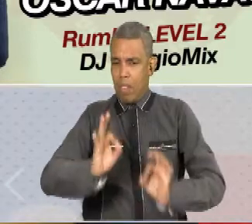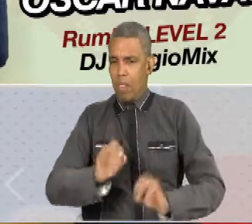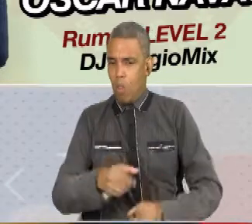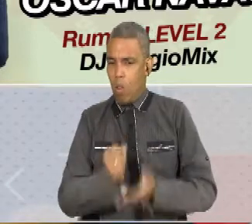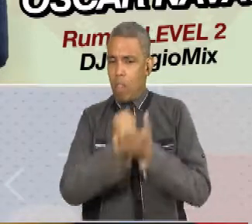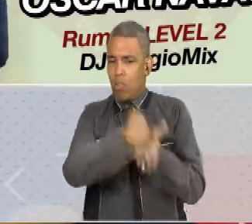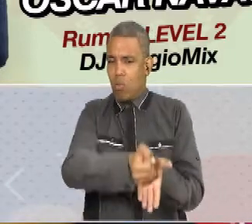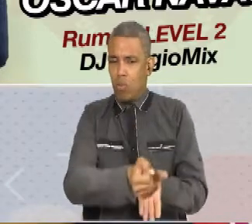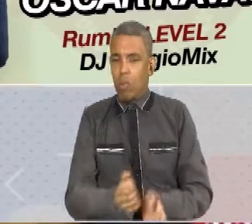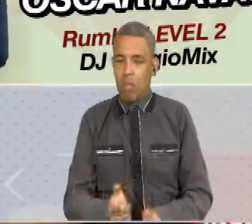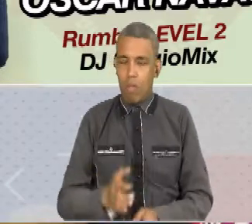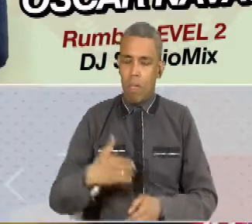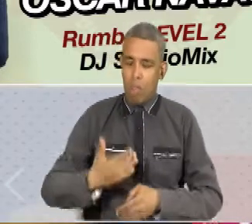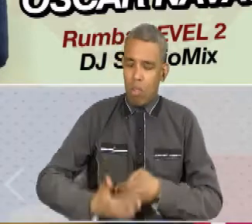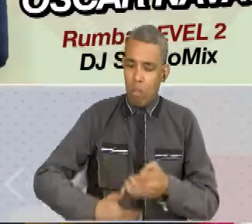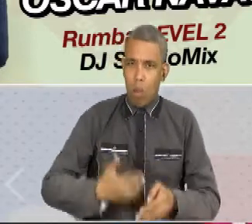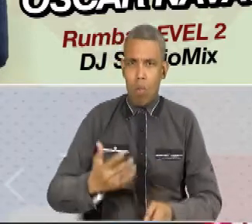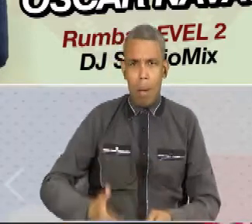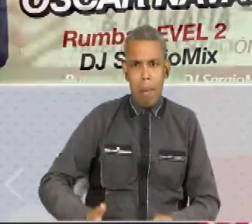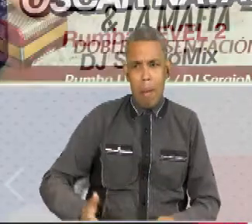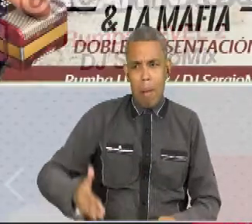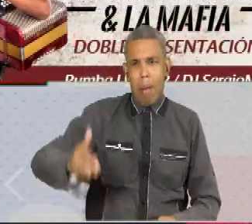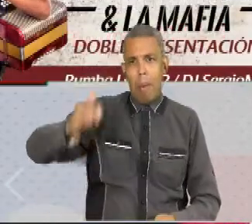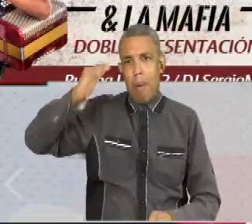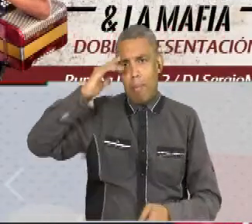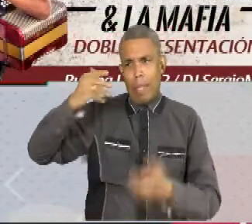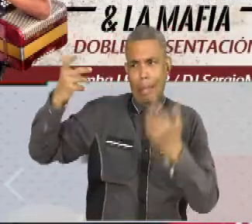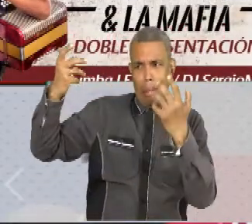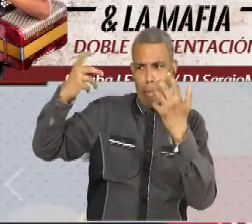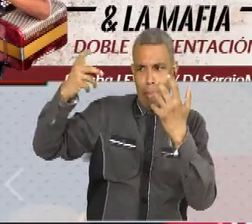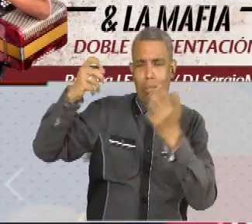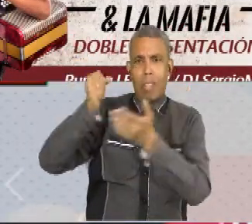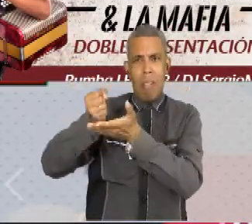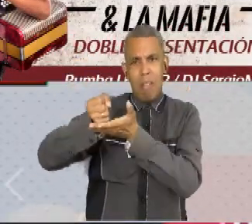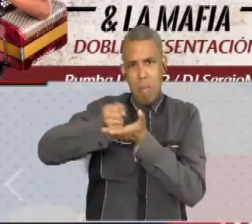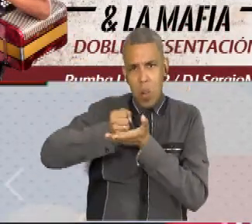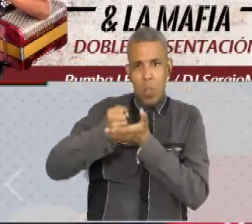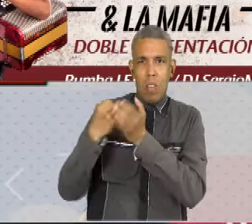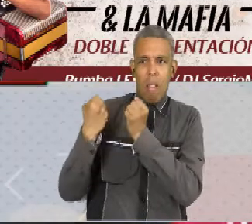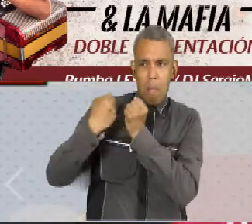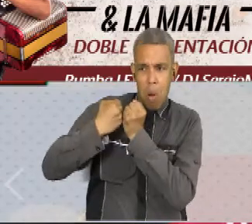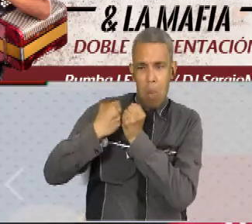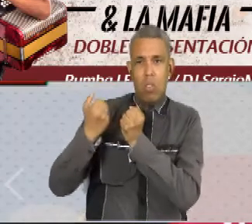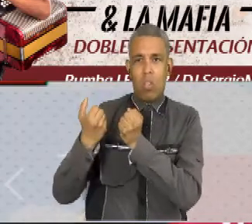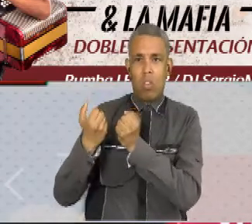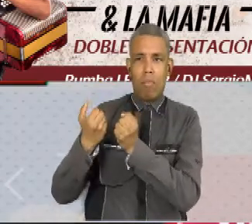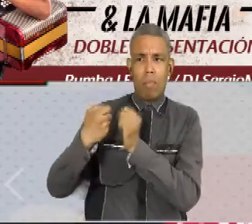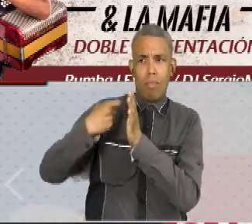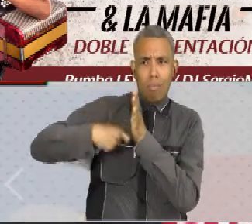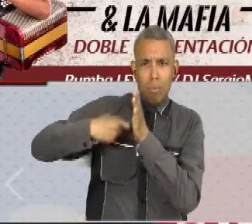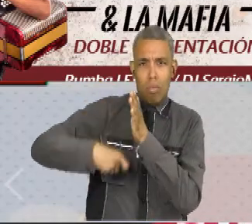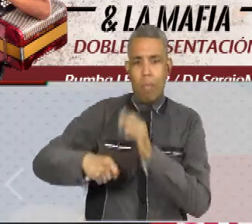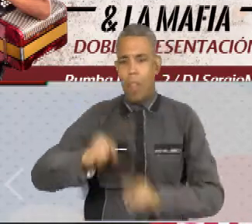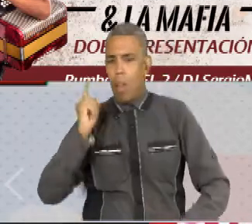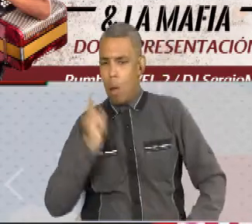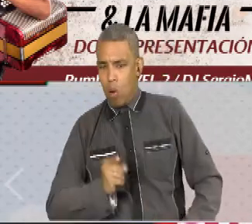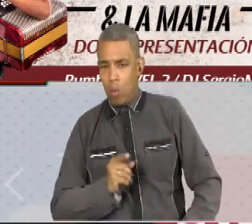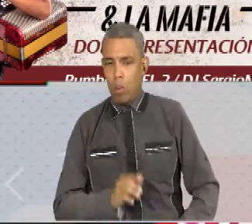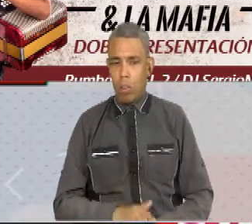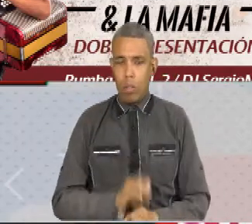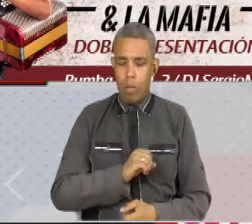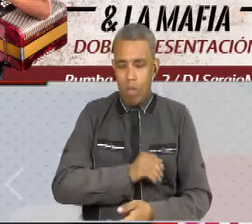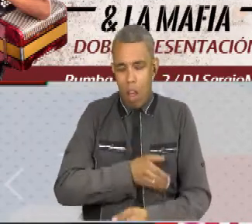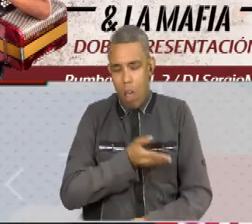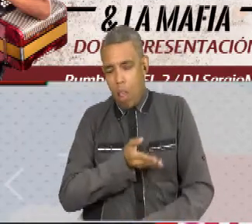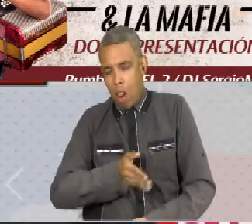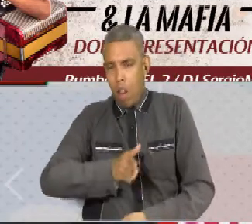aquí, a todas sus enseñanzas, porque ella me decía, estás desafinado, ojo que por ahí no es. ¿Tu mamá era cantante? ¿Eso